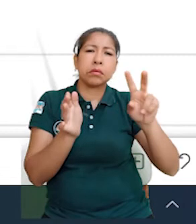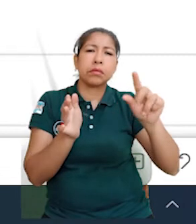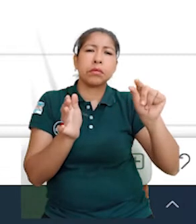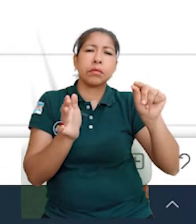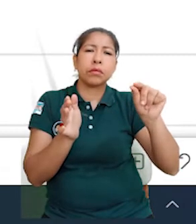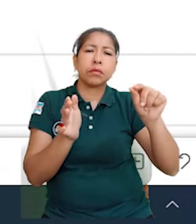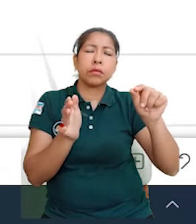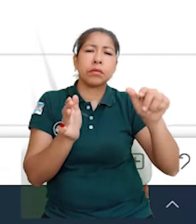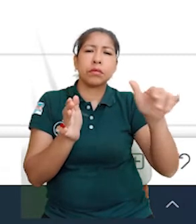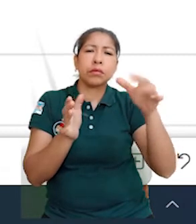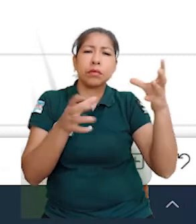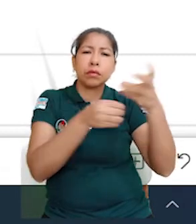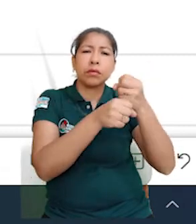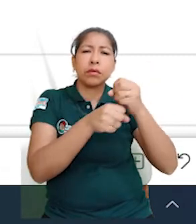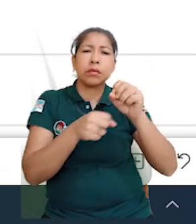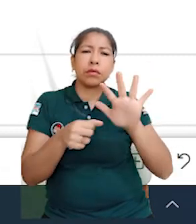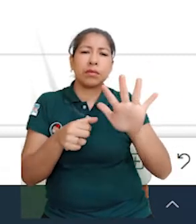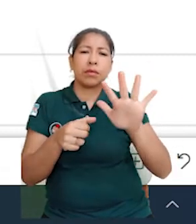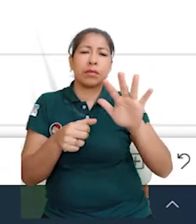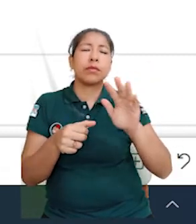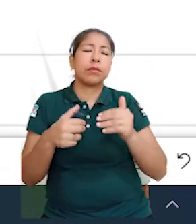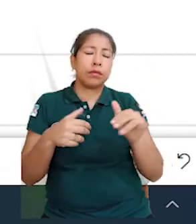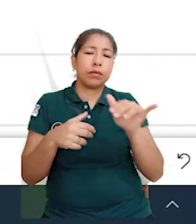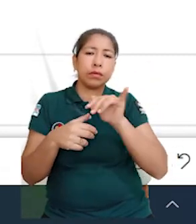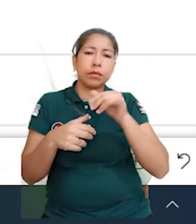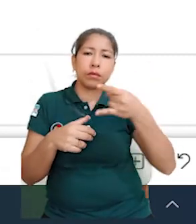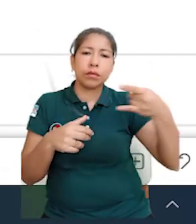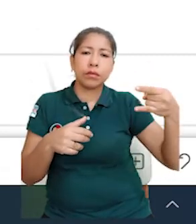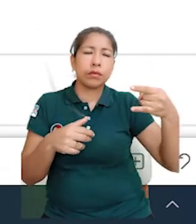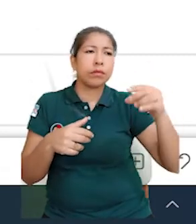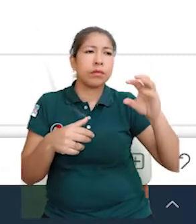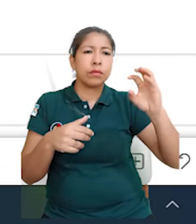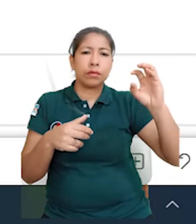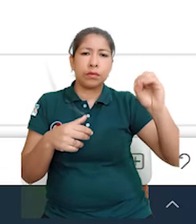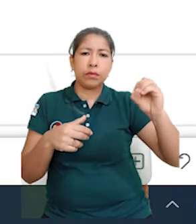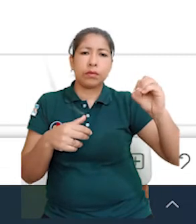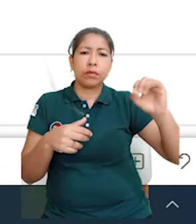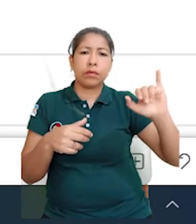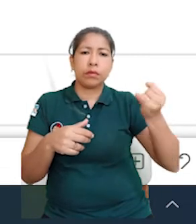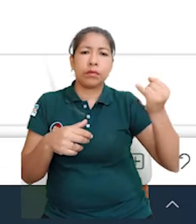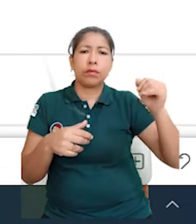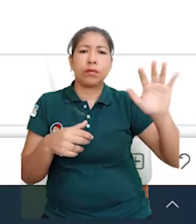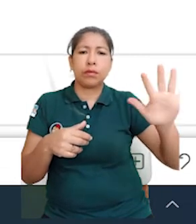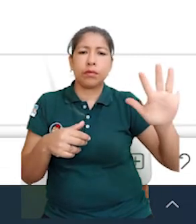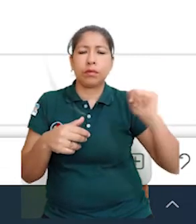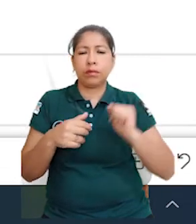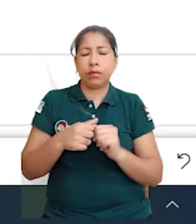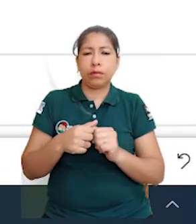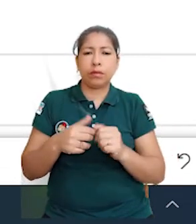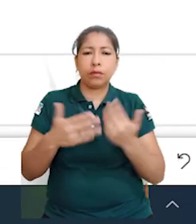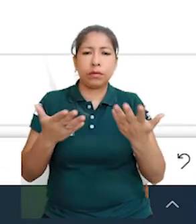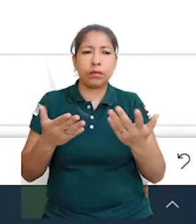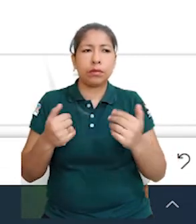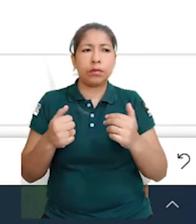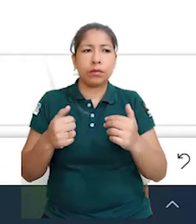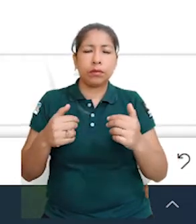igual 0,5. Se supone que para que se cumpla la igualdad, este valor, los dos